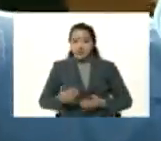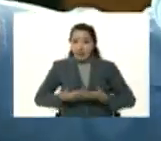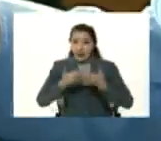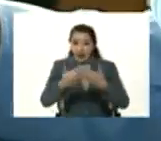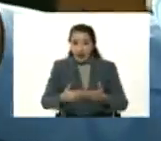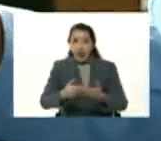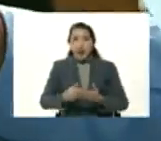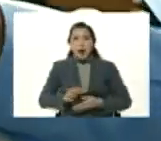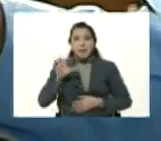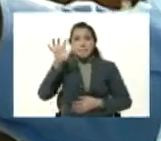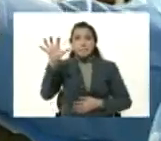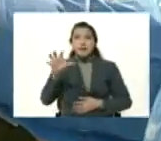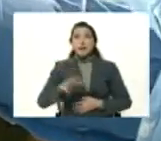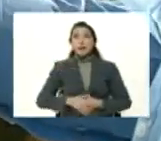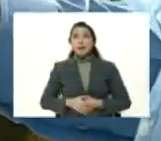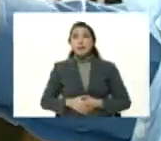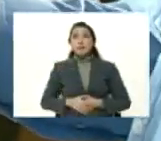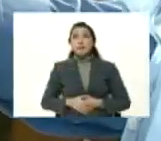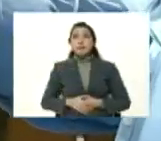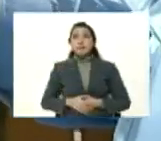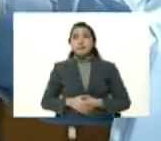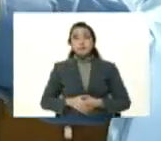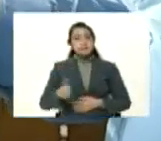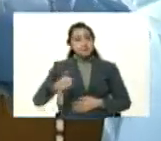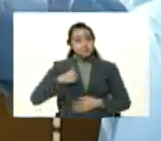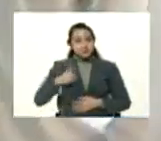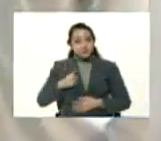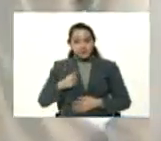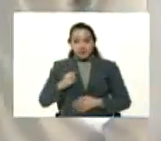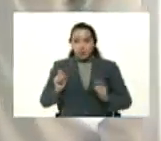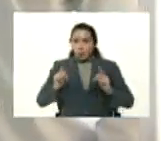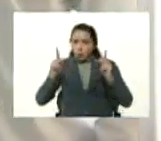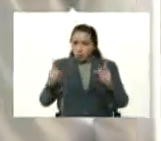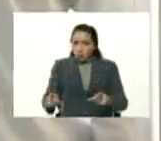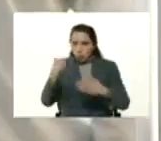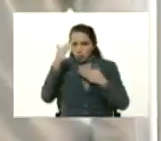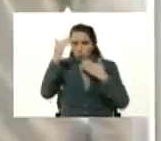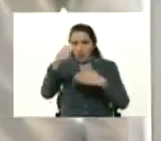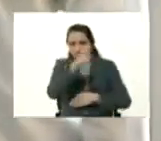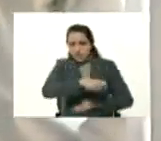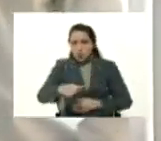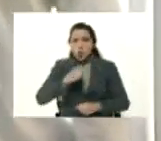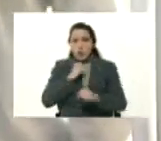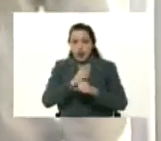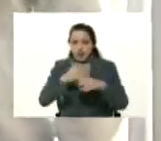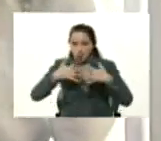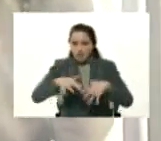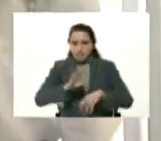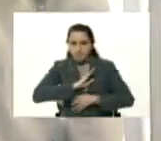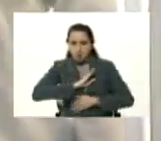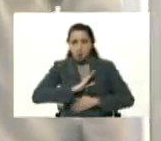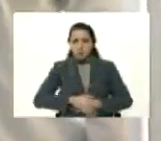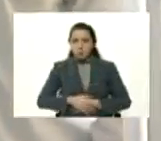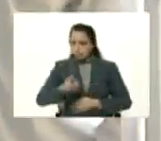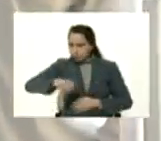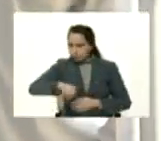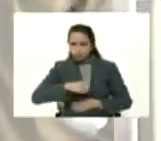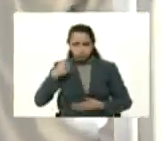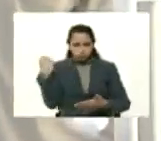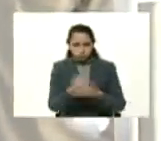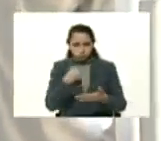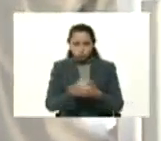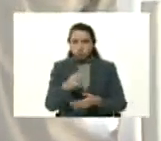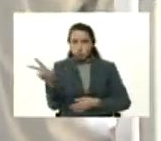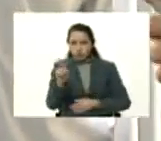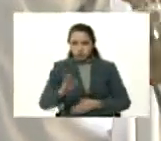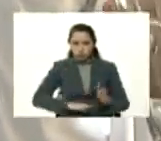país. Qué bueno. Full, aprovecho la oportunidad para enviarle un saludo a los trabajadores de planta. Muchachos, si podemos, por el país,